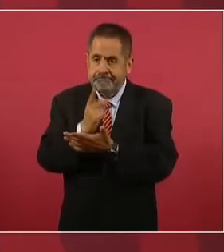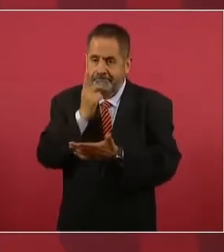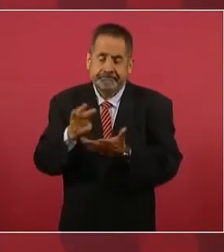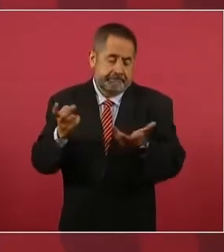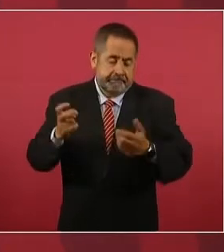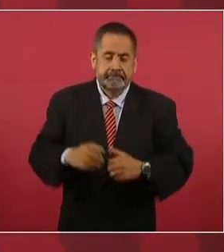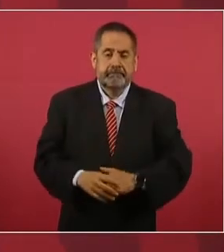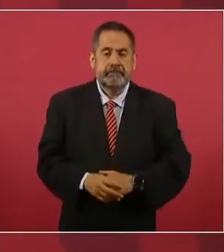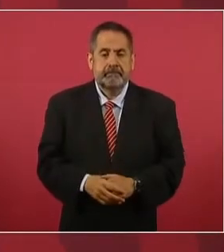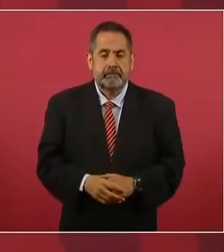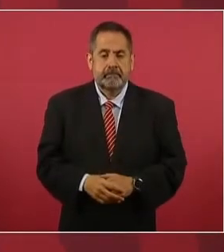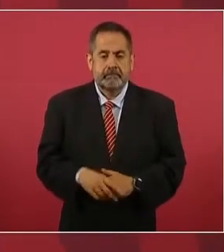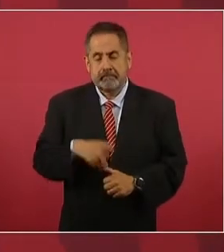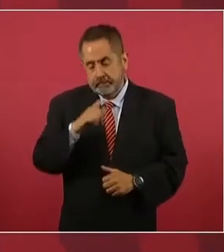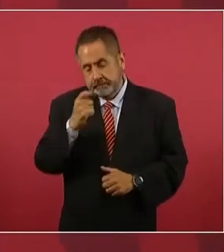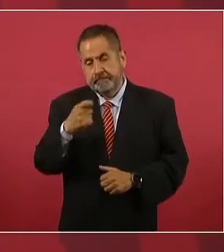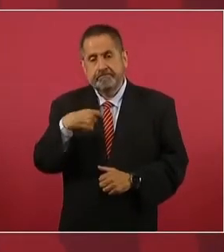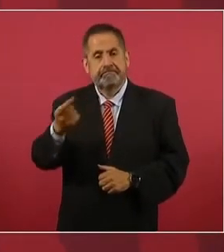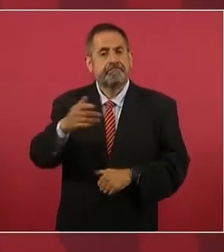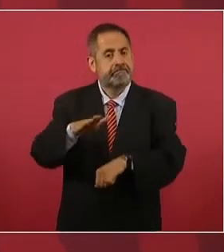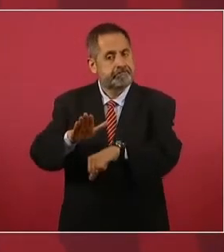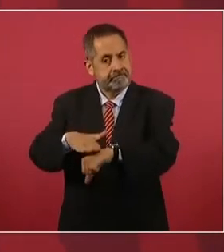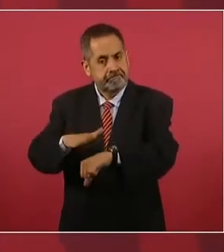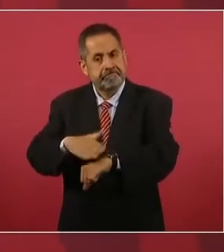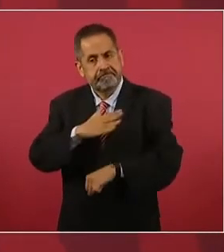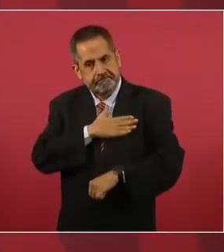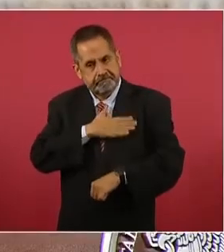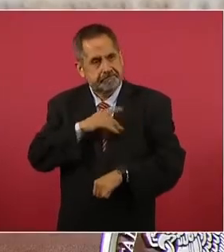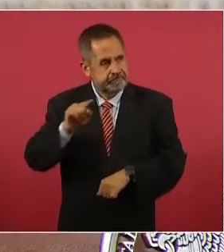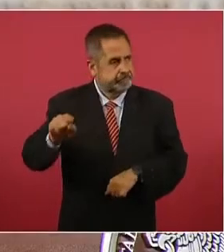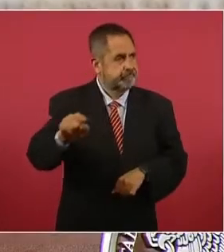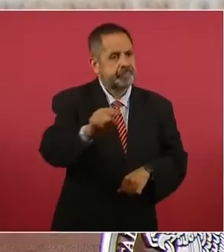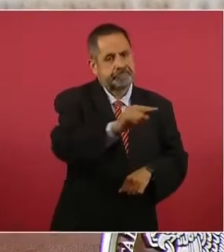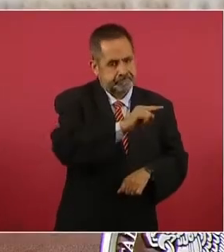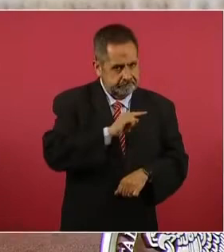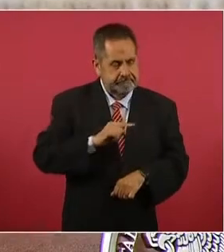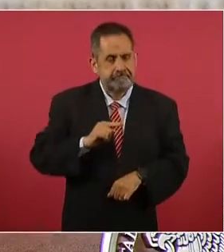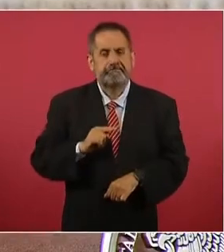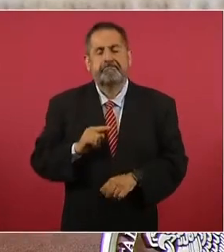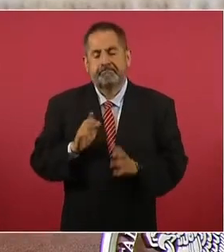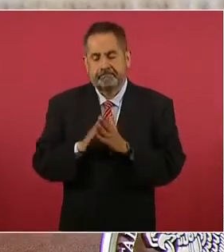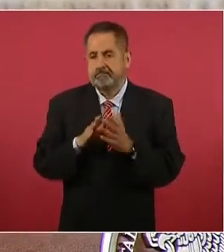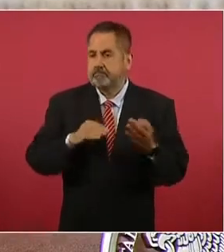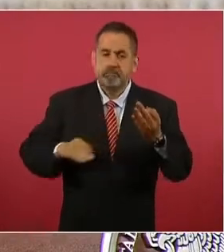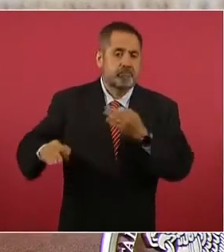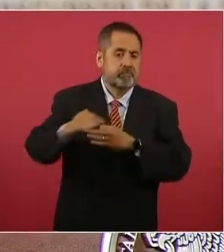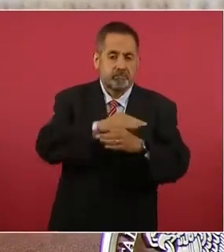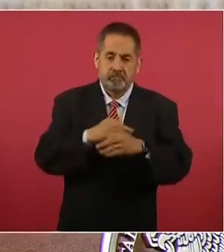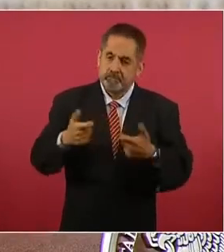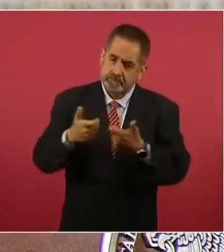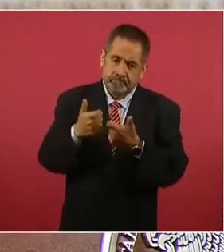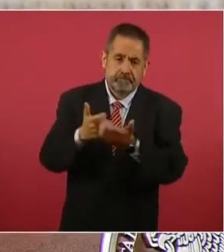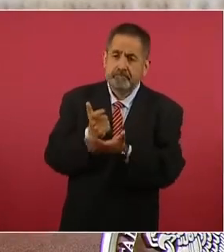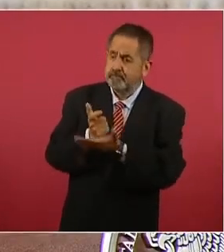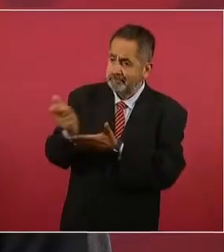Entonces, es un llamado a la gente a que todos participemos